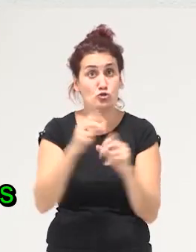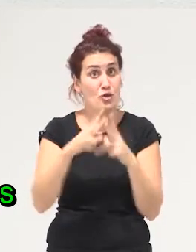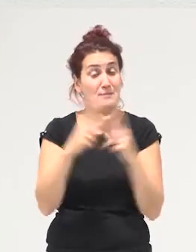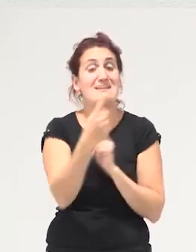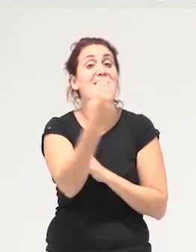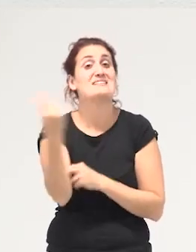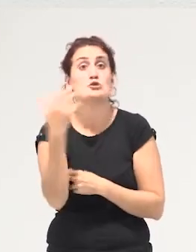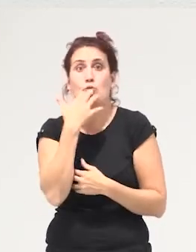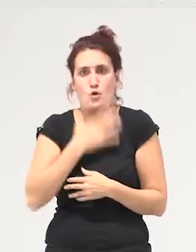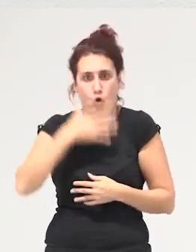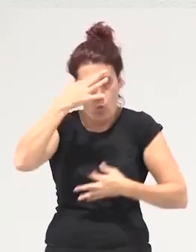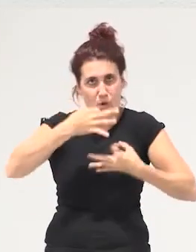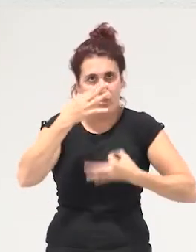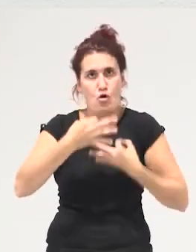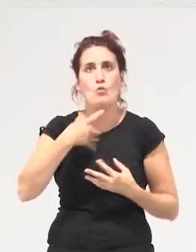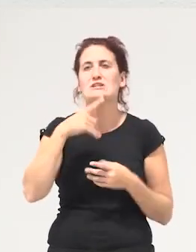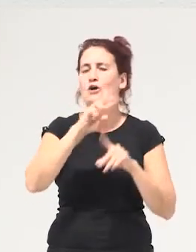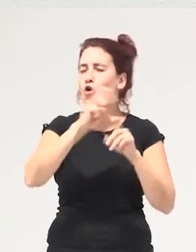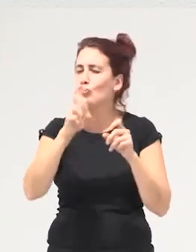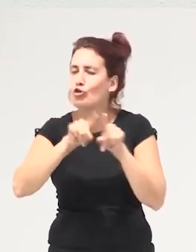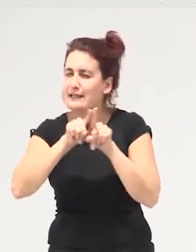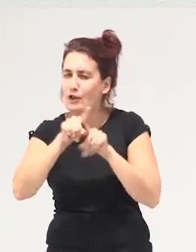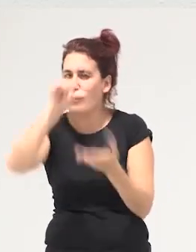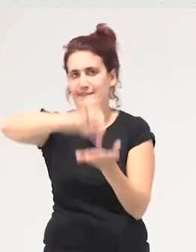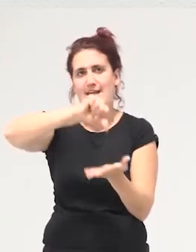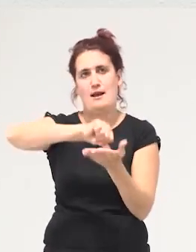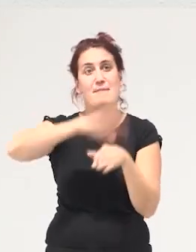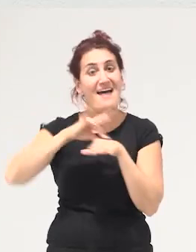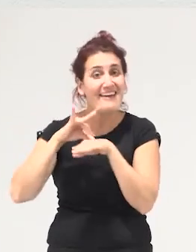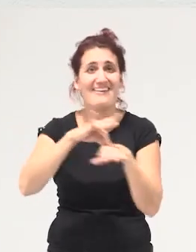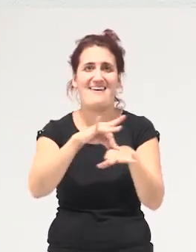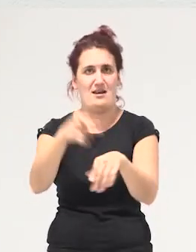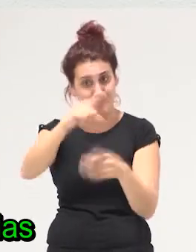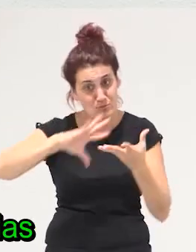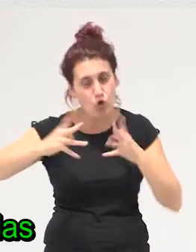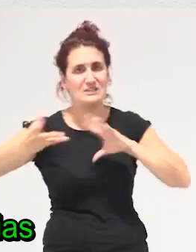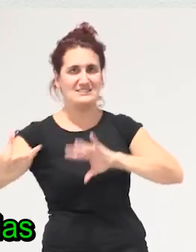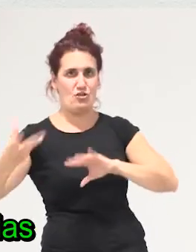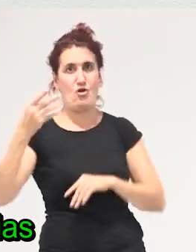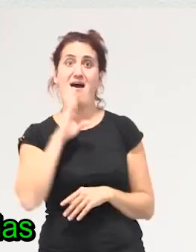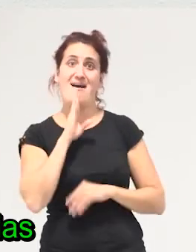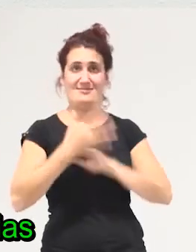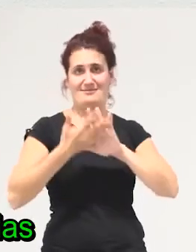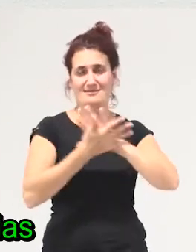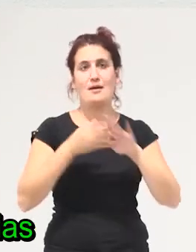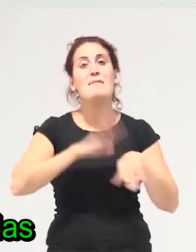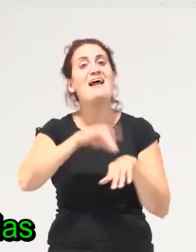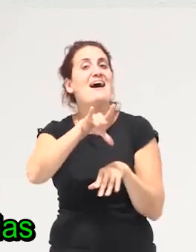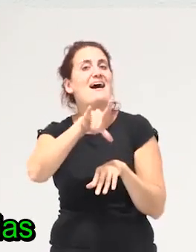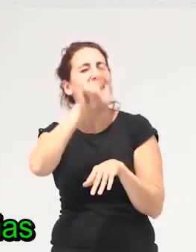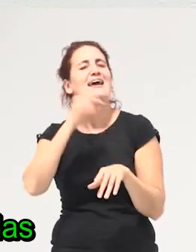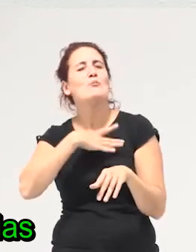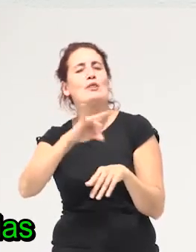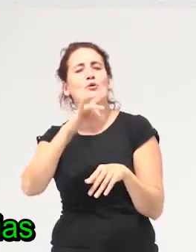sería mi juicio otro criterio central para guiar esa transición para poder elegir cuáles son las medidas